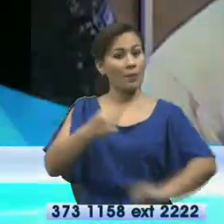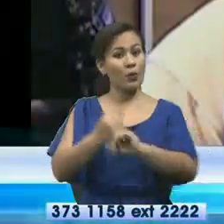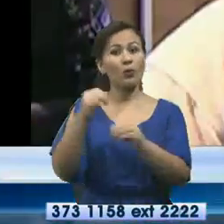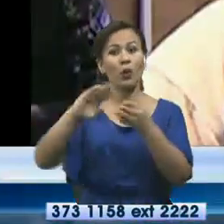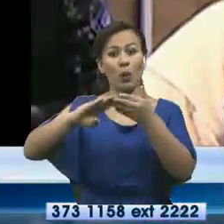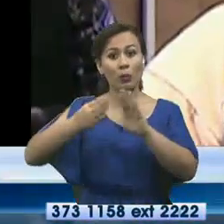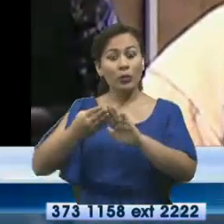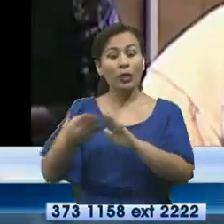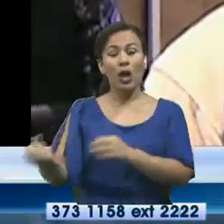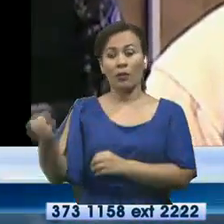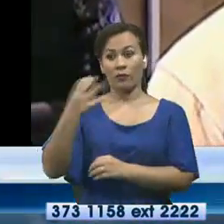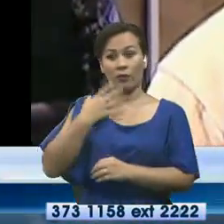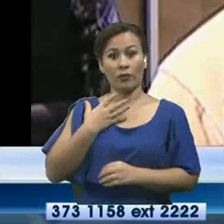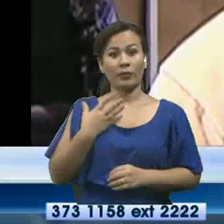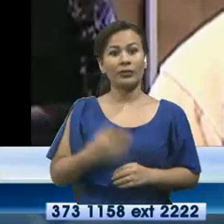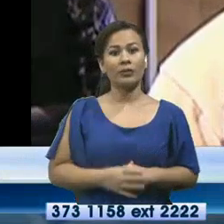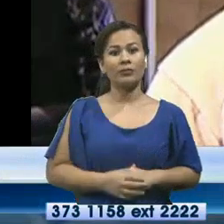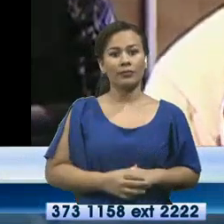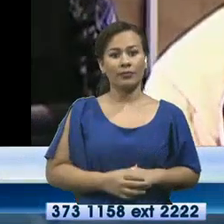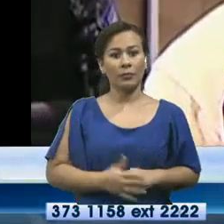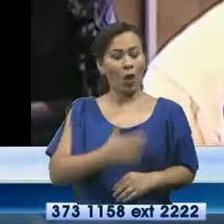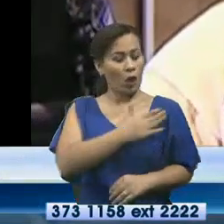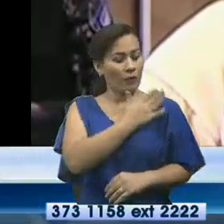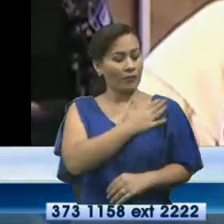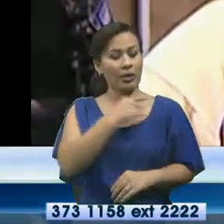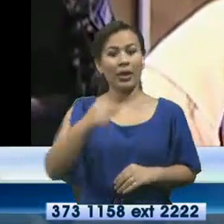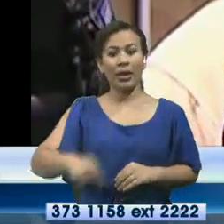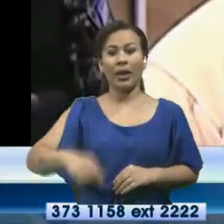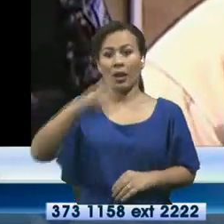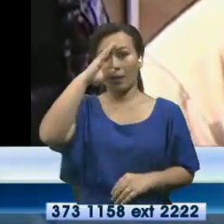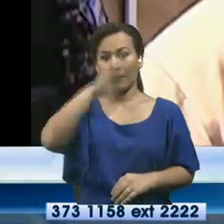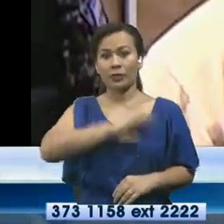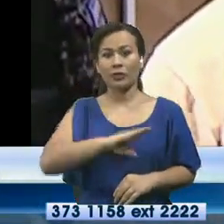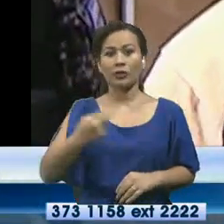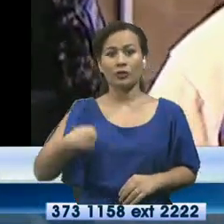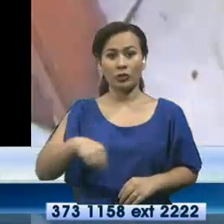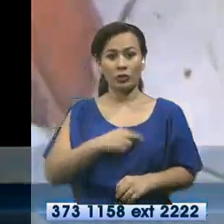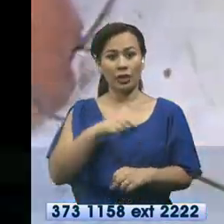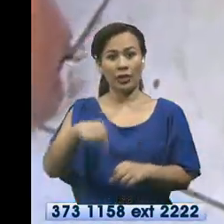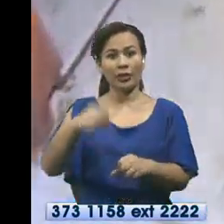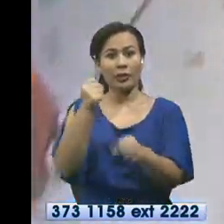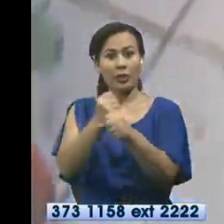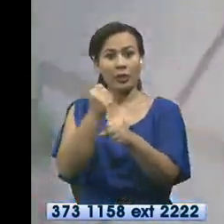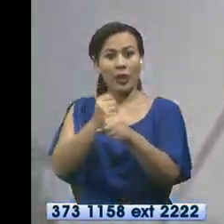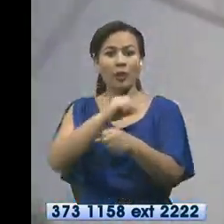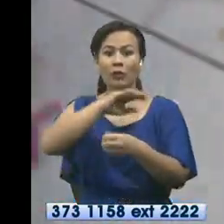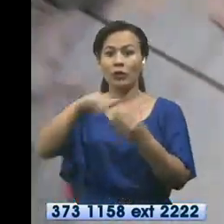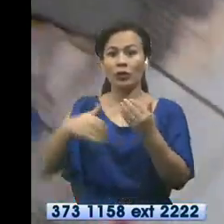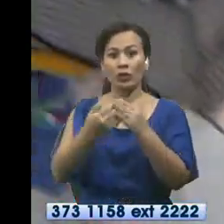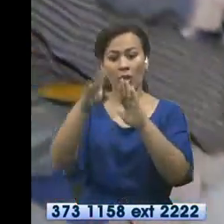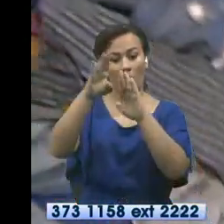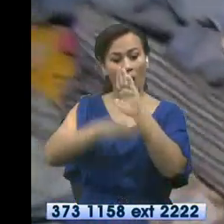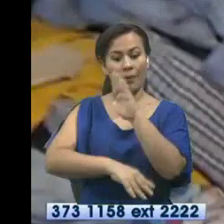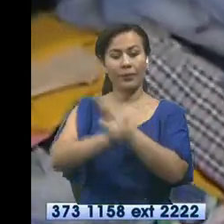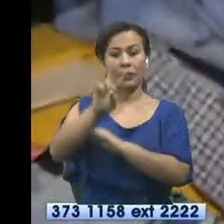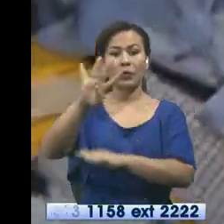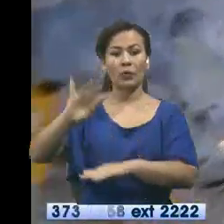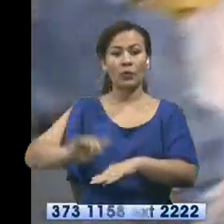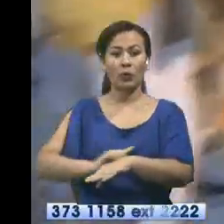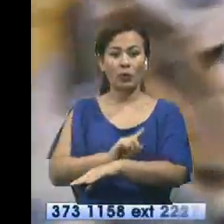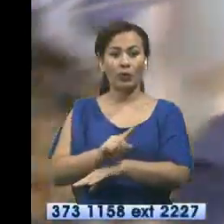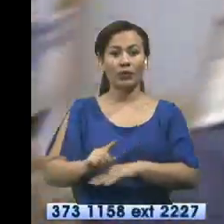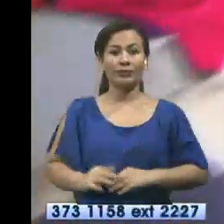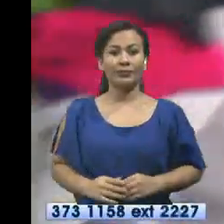para que nos dé información y que confíen en su policía. La policía está presta para colaborar las 24 horas. Informó José Morales.